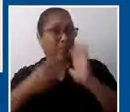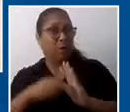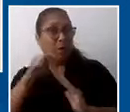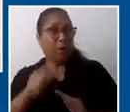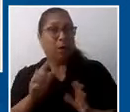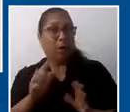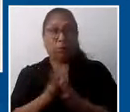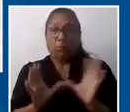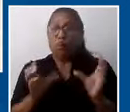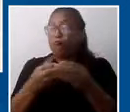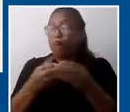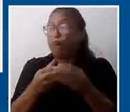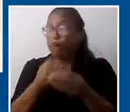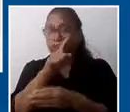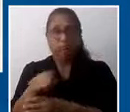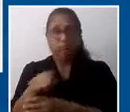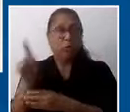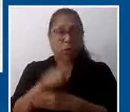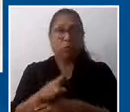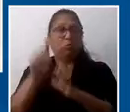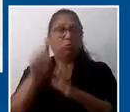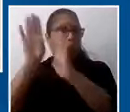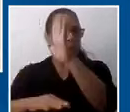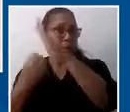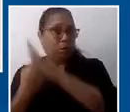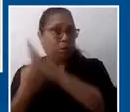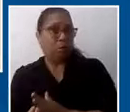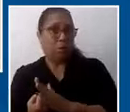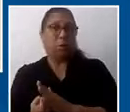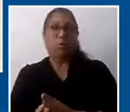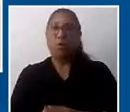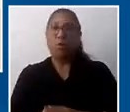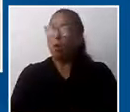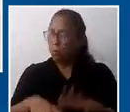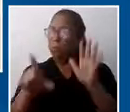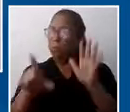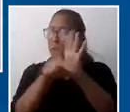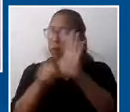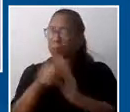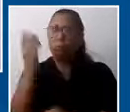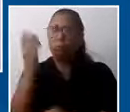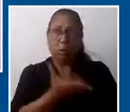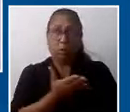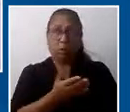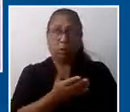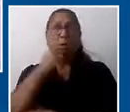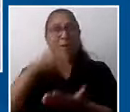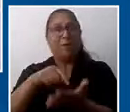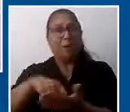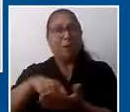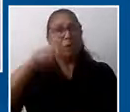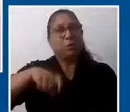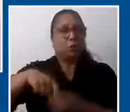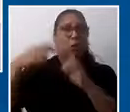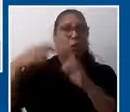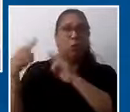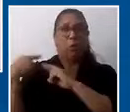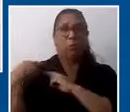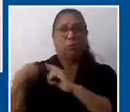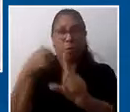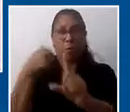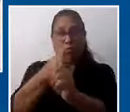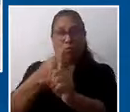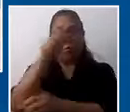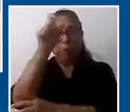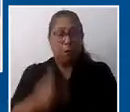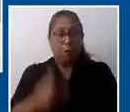comisión de un delito, ¿no? El delito de discriminación tipificado en el Código Penal, ¿no?, que en este caso particular acarrearía una responsabilidad a título personal por parte